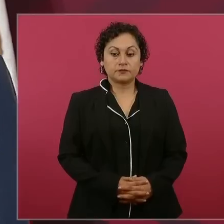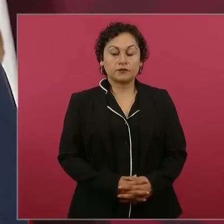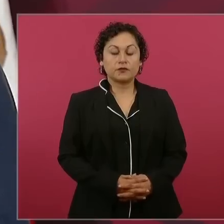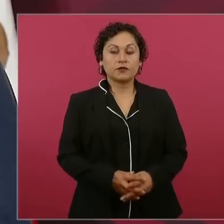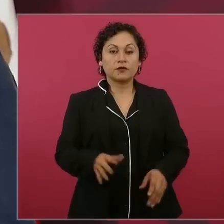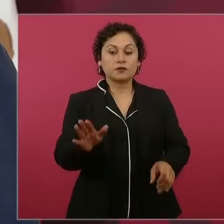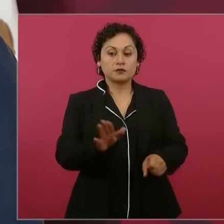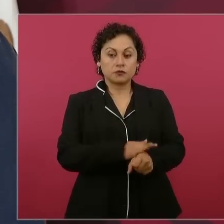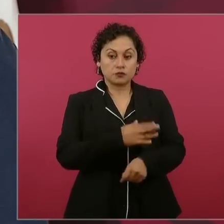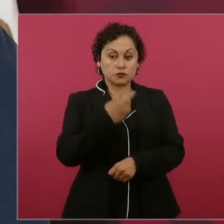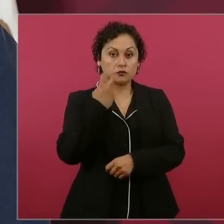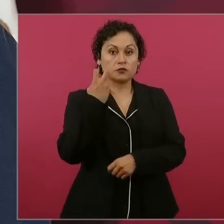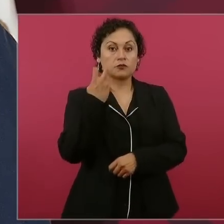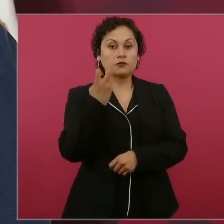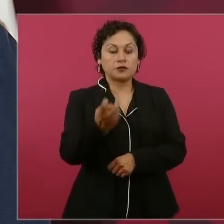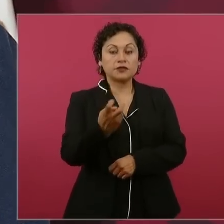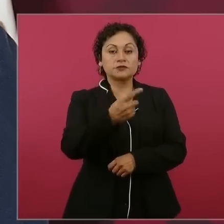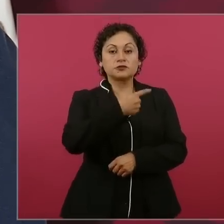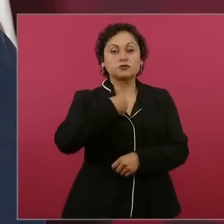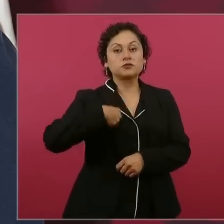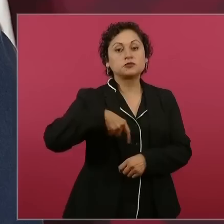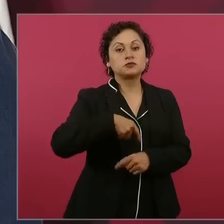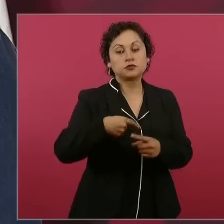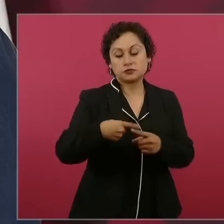nuestro pasado glorioso,